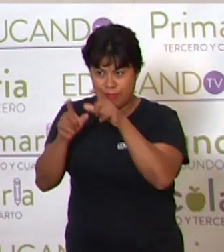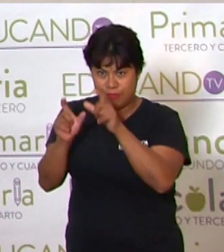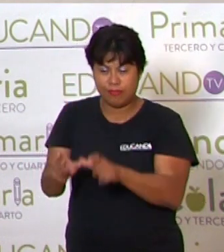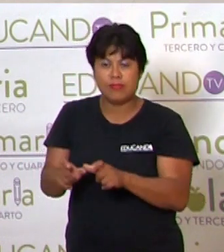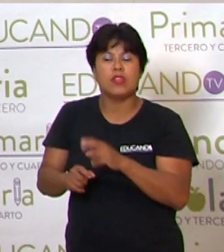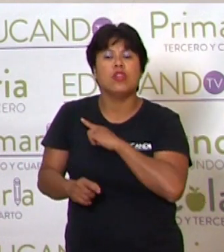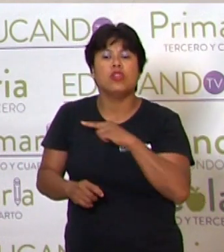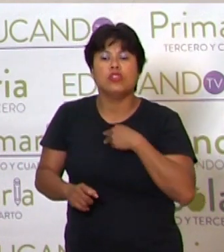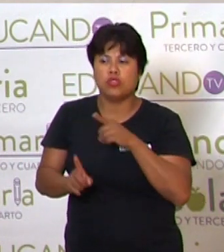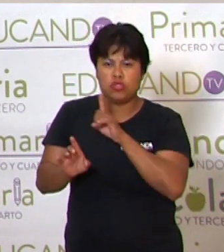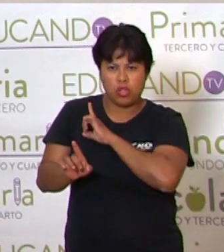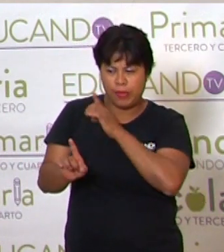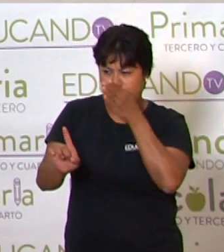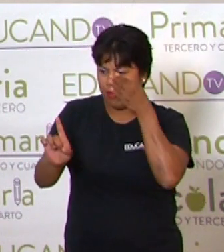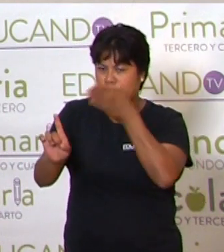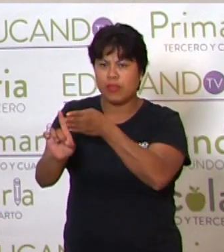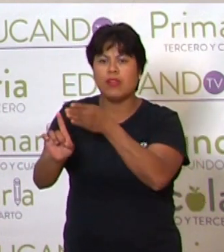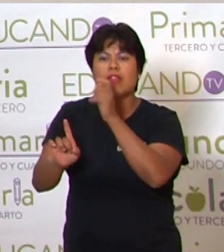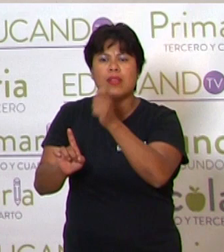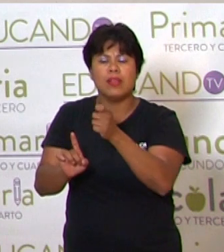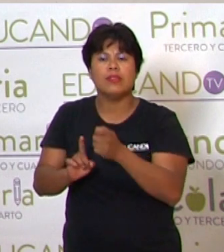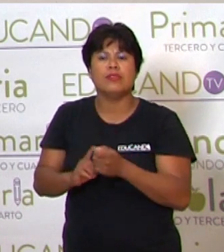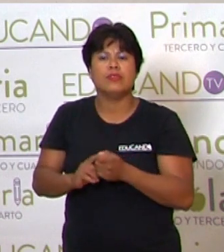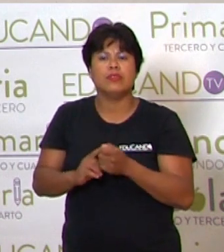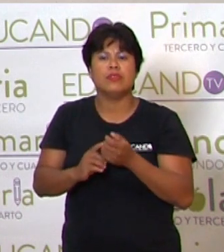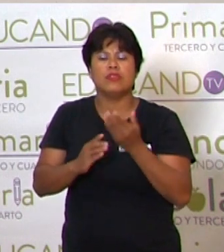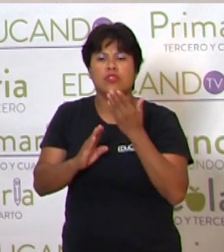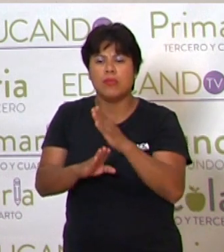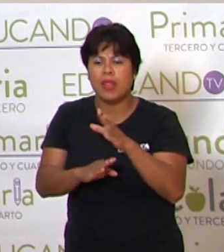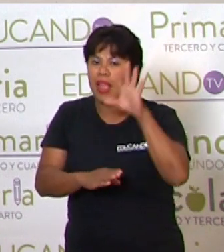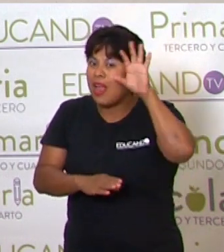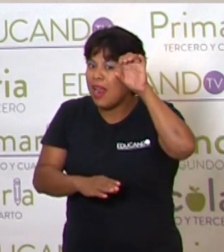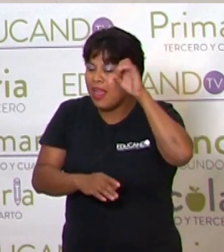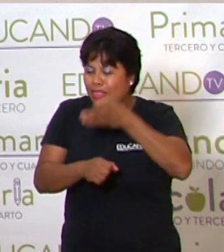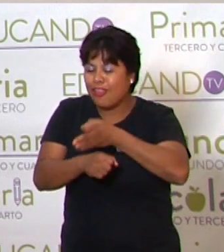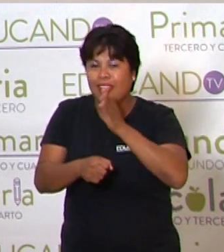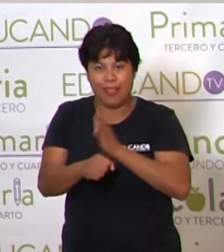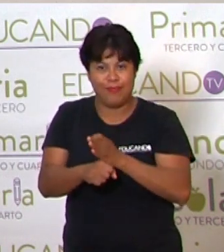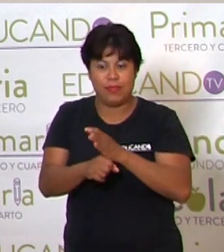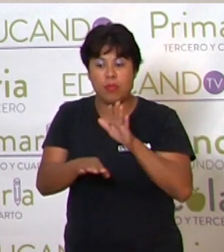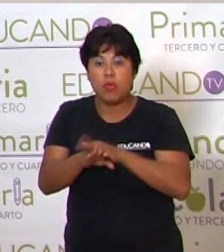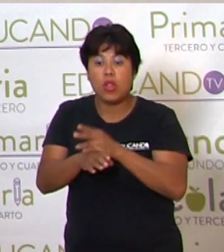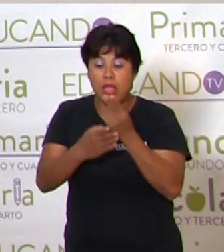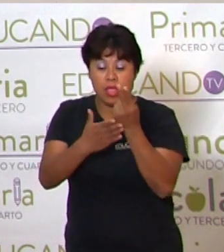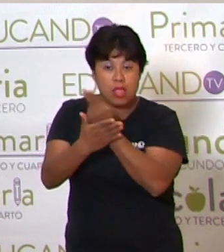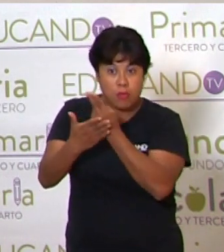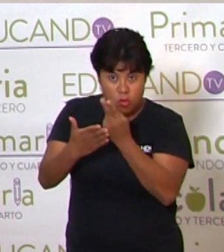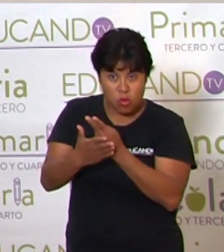vamos a enfocarnos hacia la caricatura, porque el dibujo